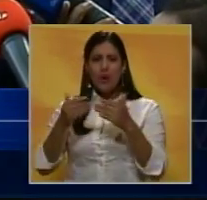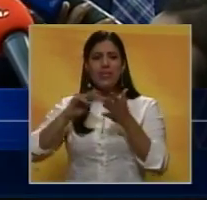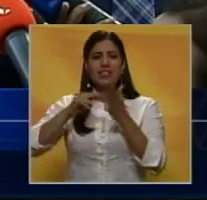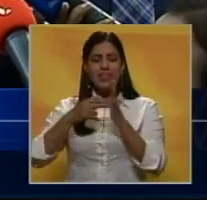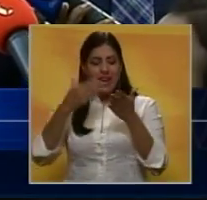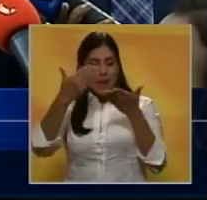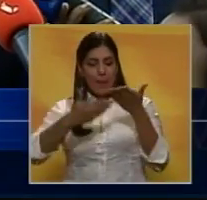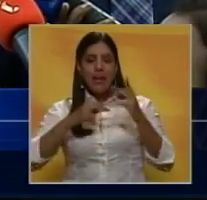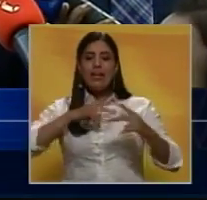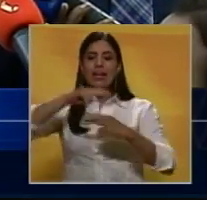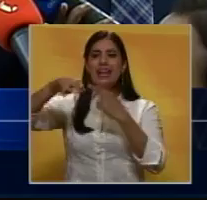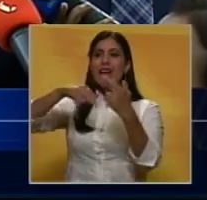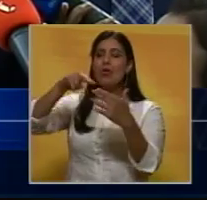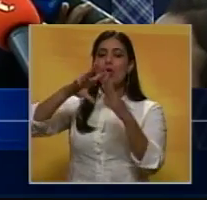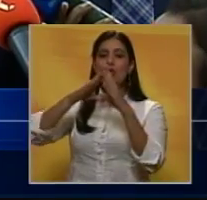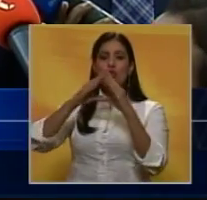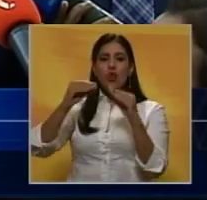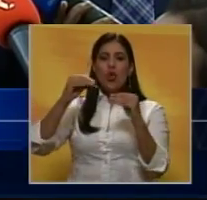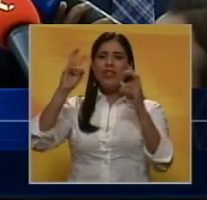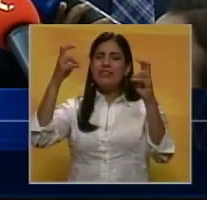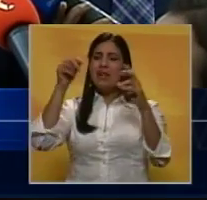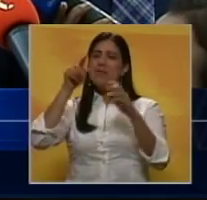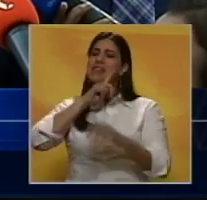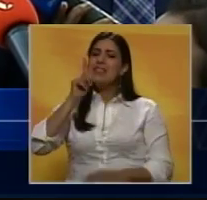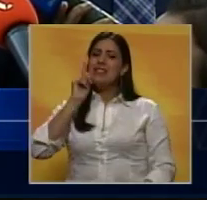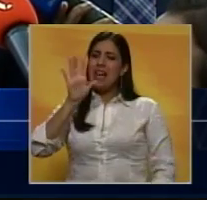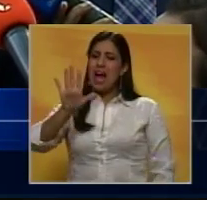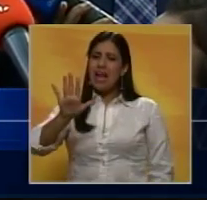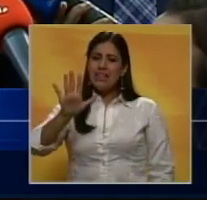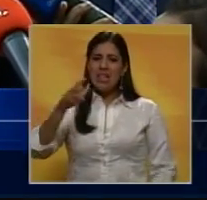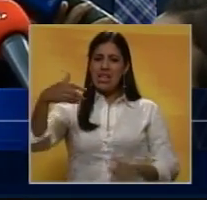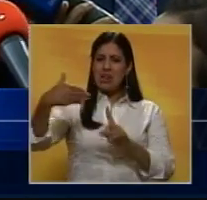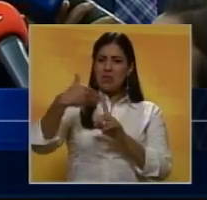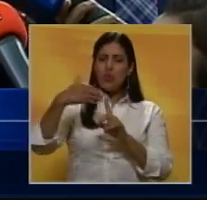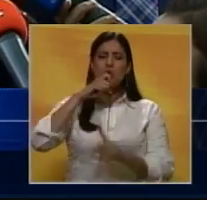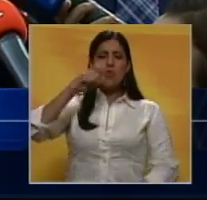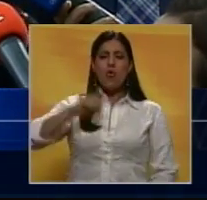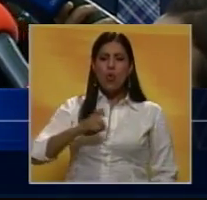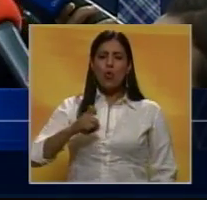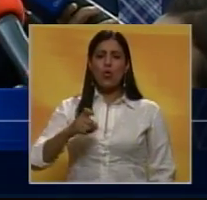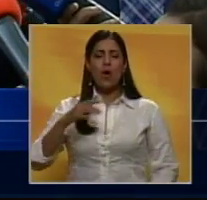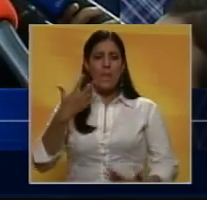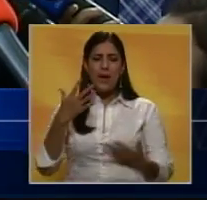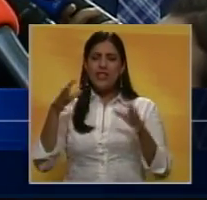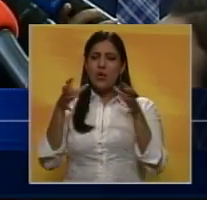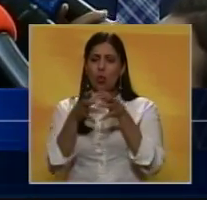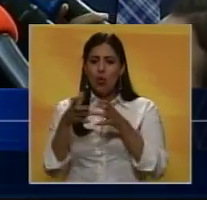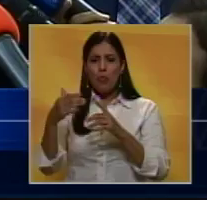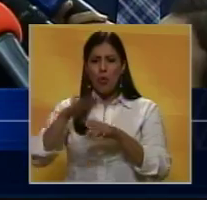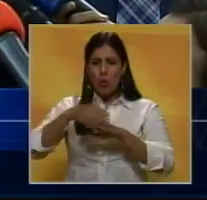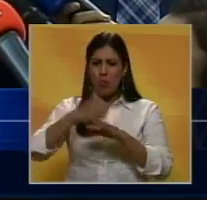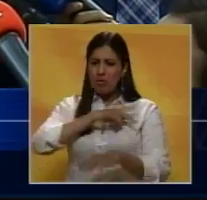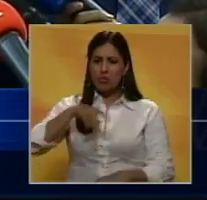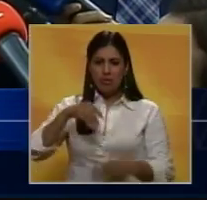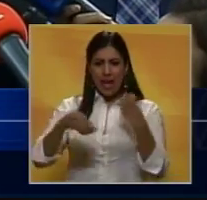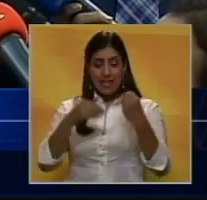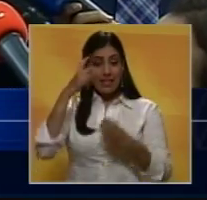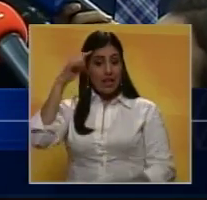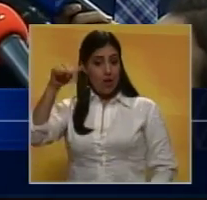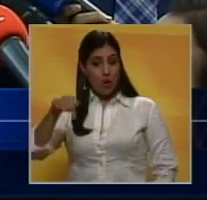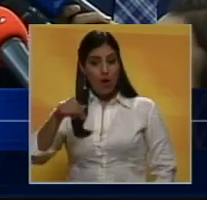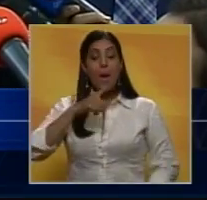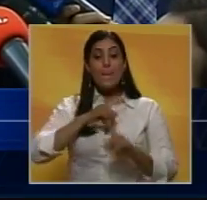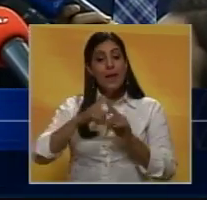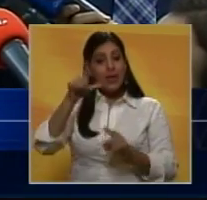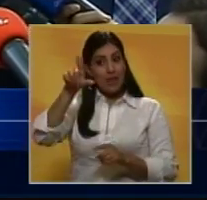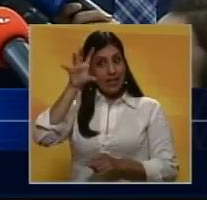el manual del revolucionario y todos esos temas que son más bien una instigación al odio, que forman parte de esta acusación que estamos haciendo el día de hoy,